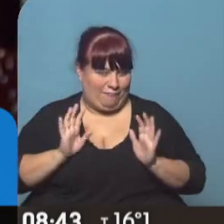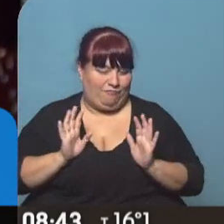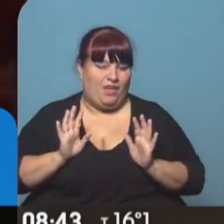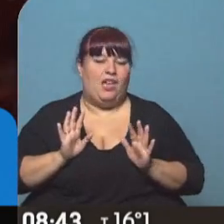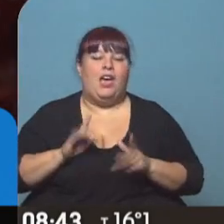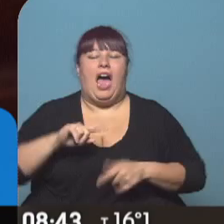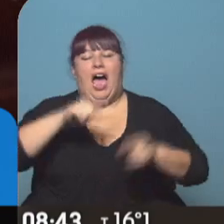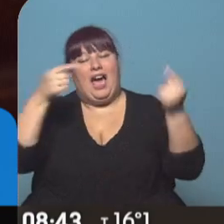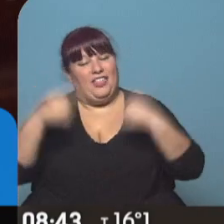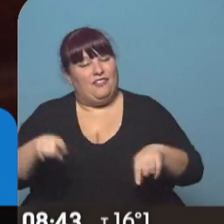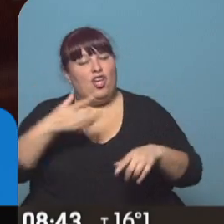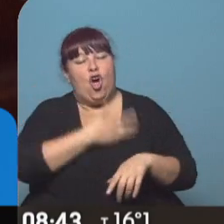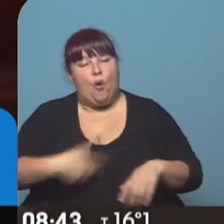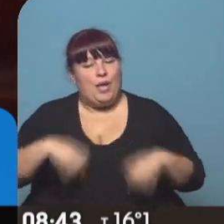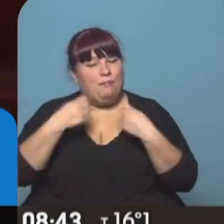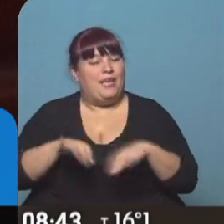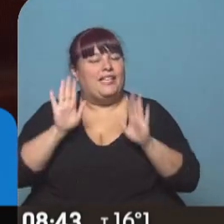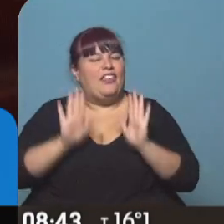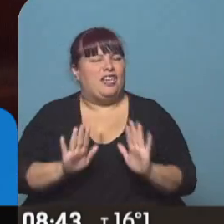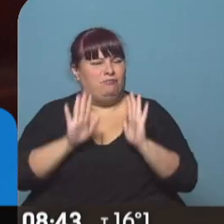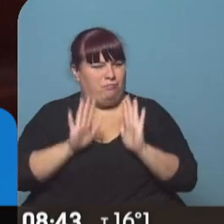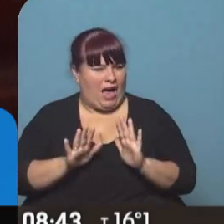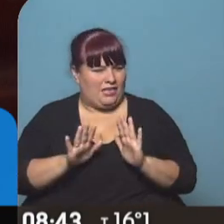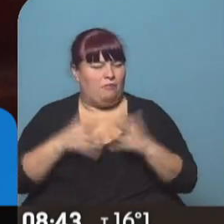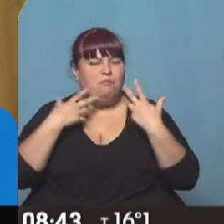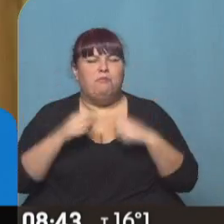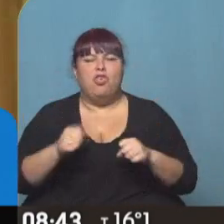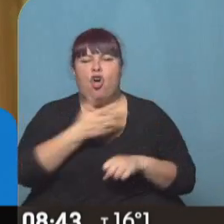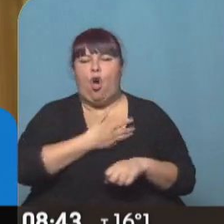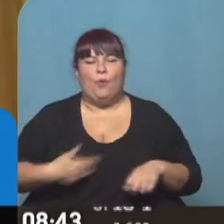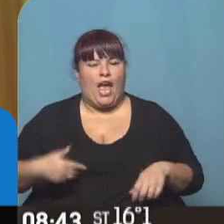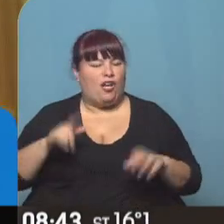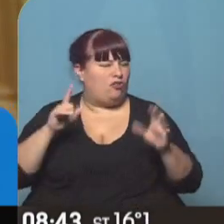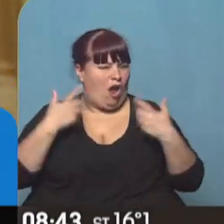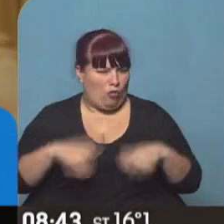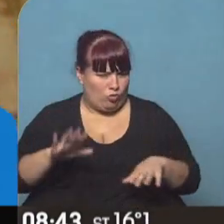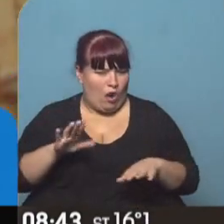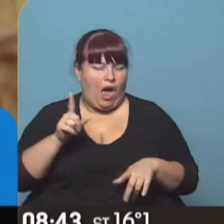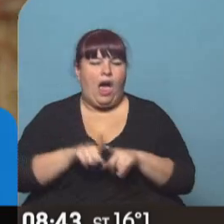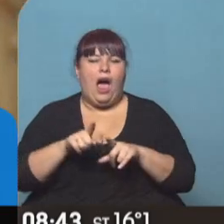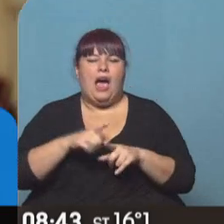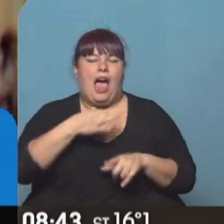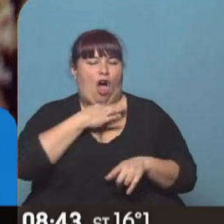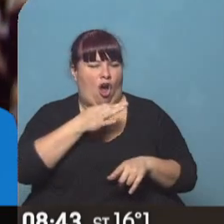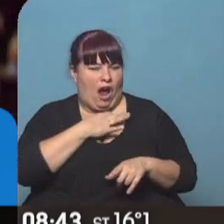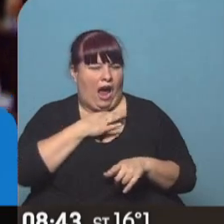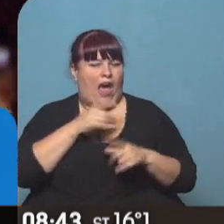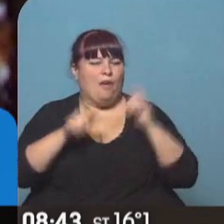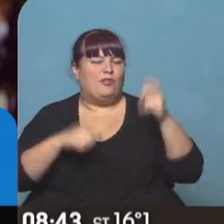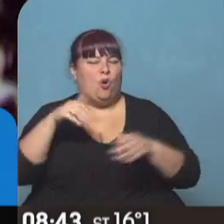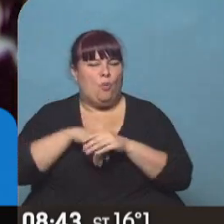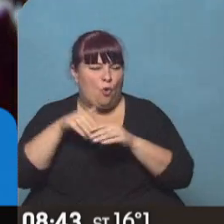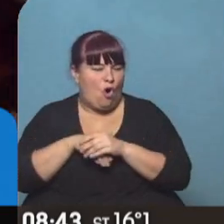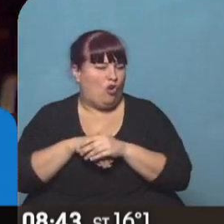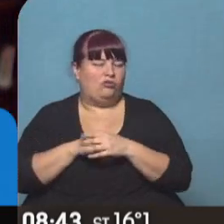contrapartida al oficialismo arranca más despacio han detectado en el gobierno naturalmente que hay una saturación del electorado con lo